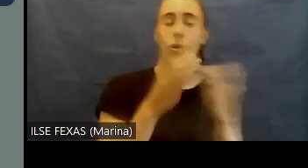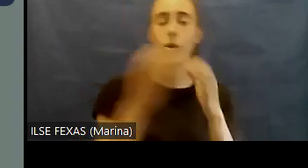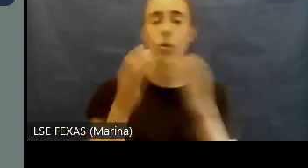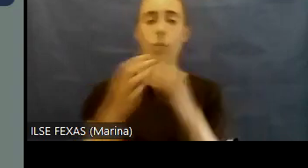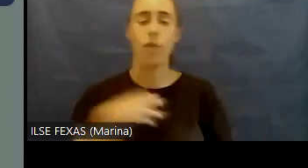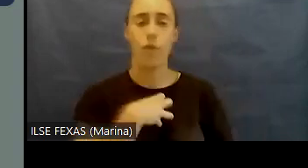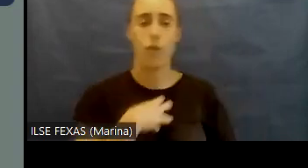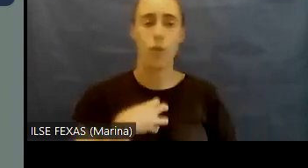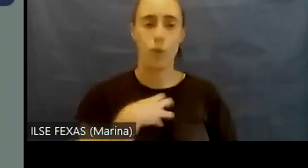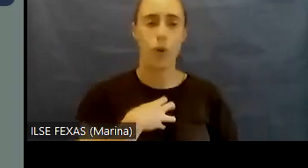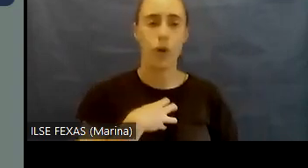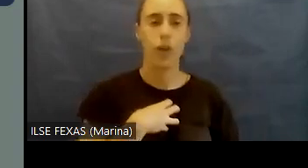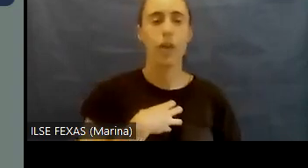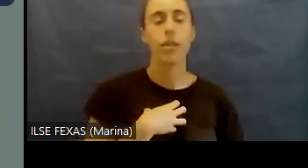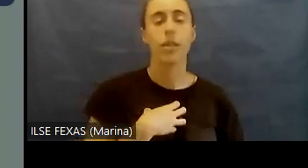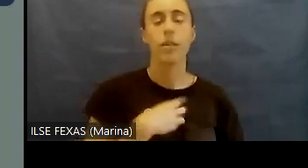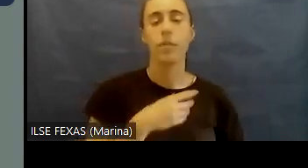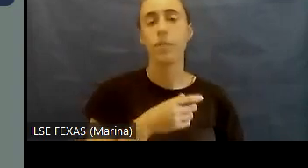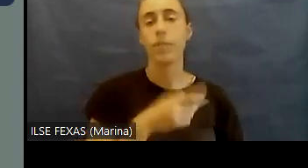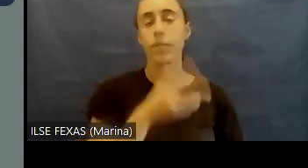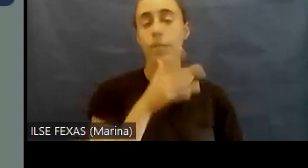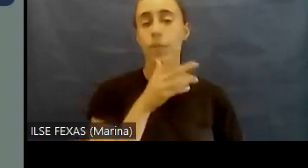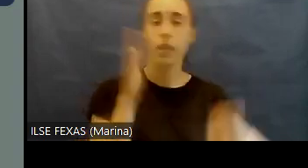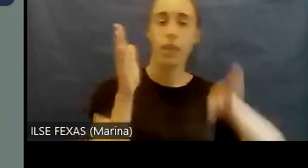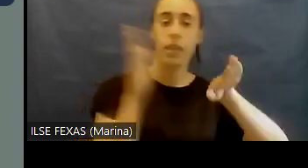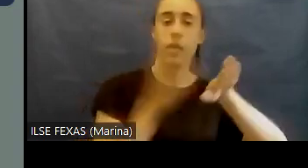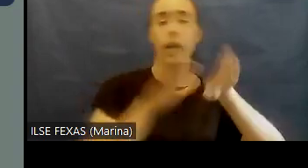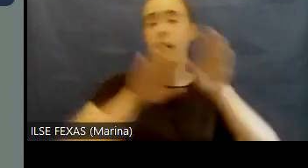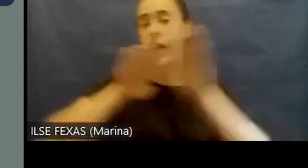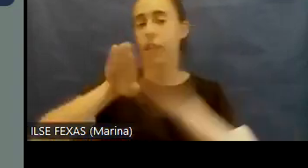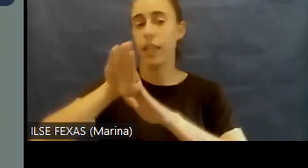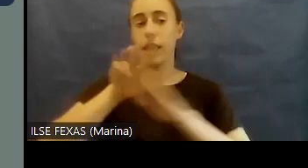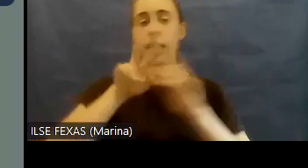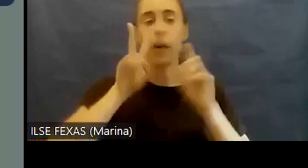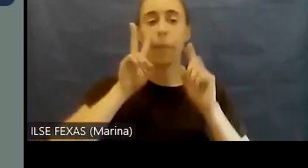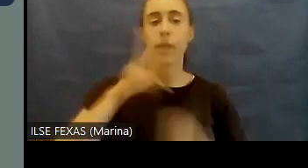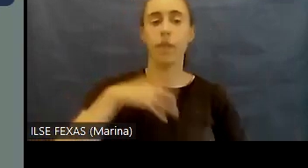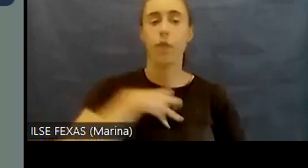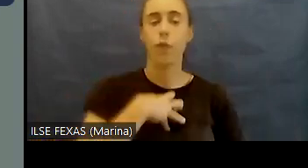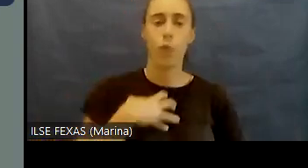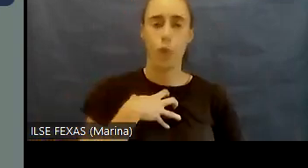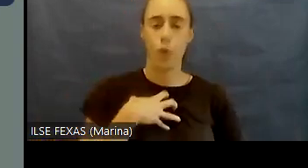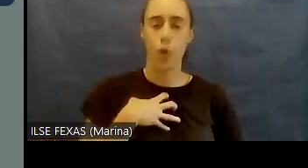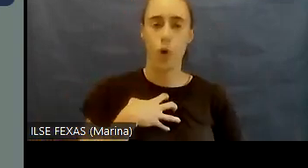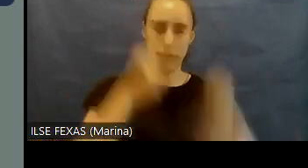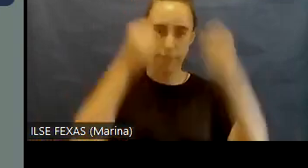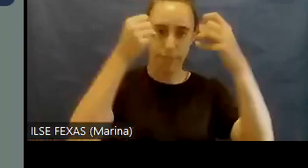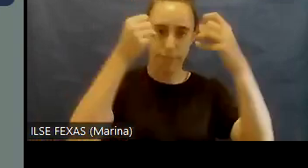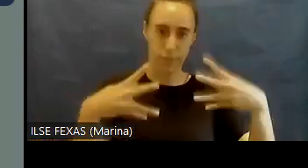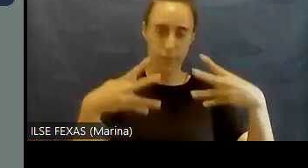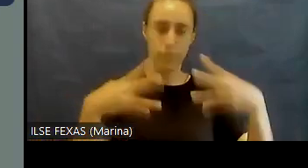zoagoles. Como veis aquí, entre las funciones o el efecto que puede tener sobre